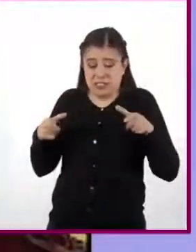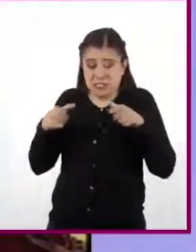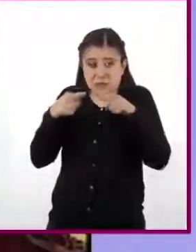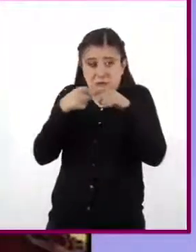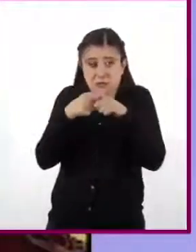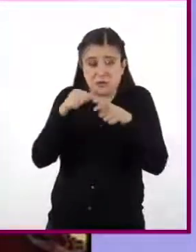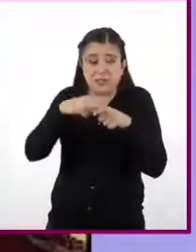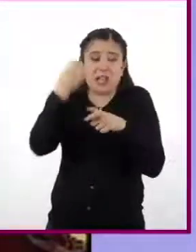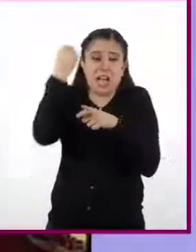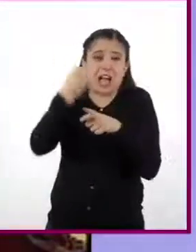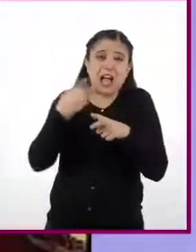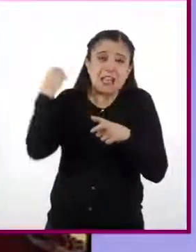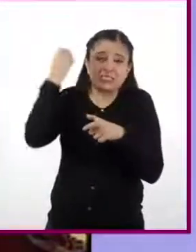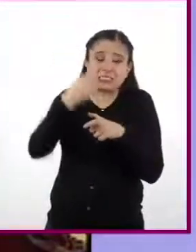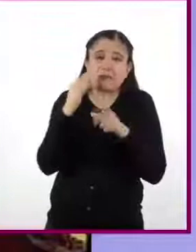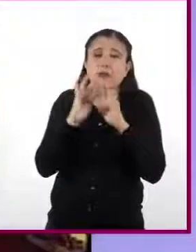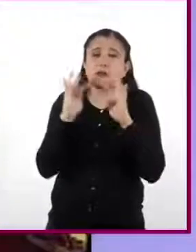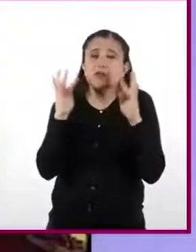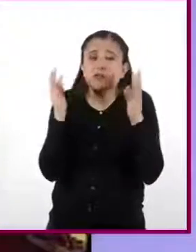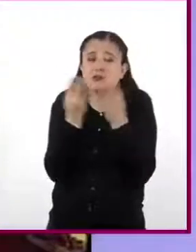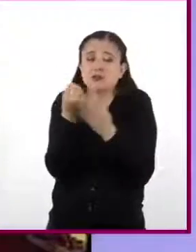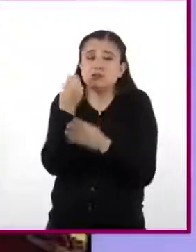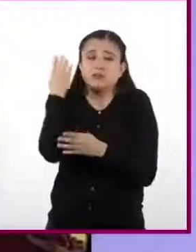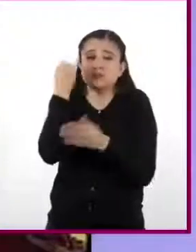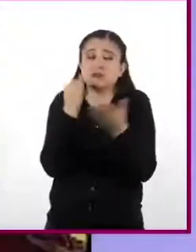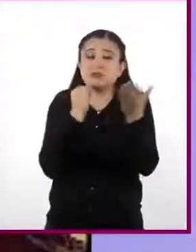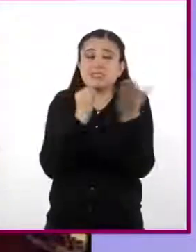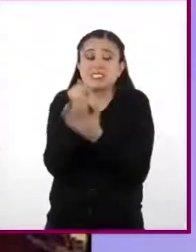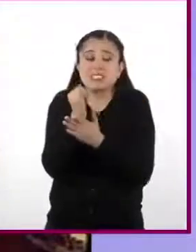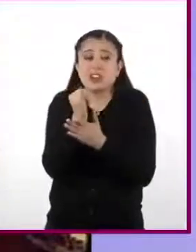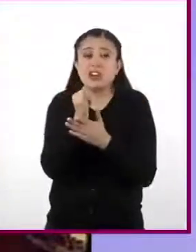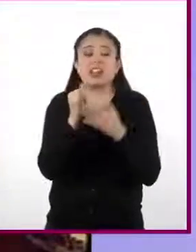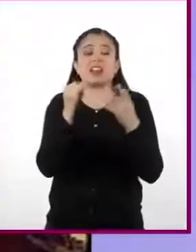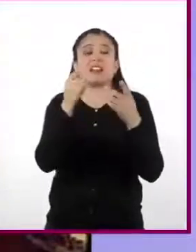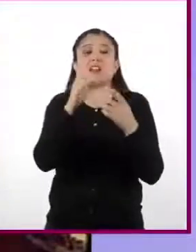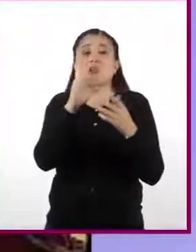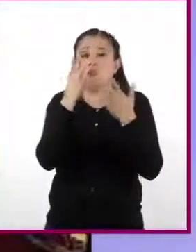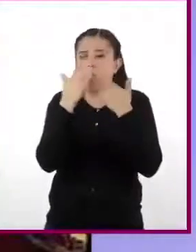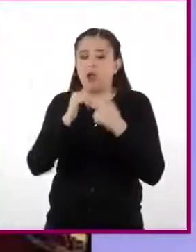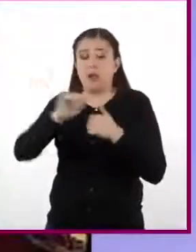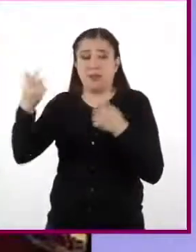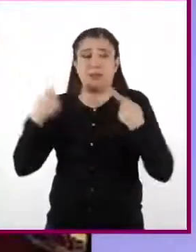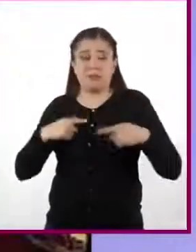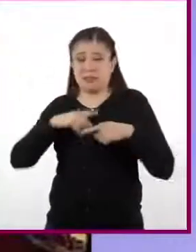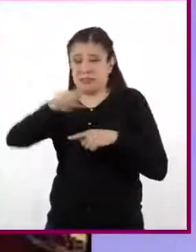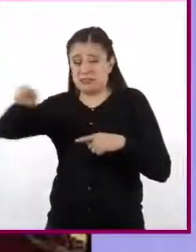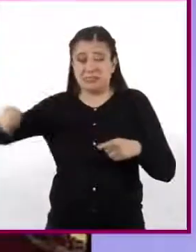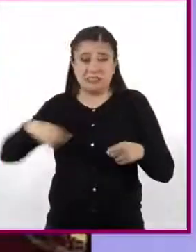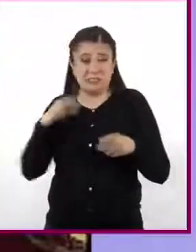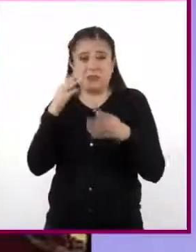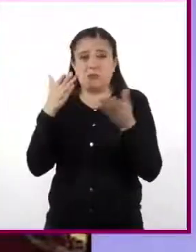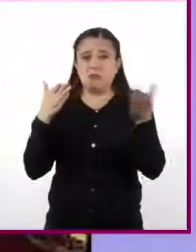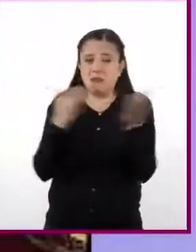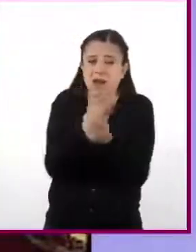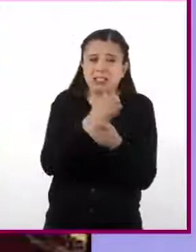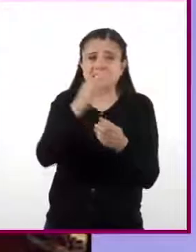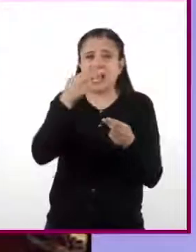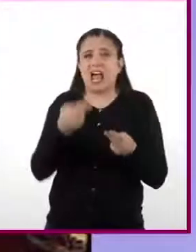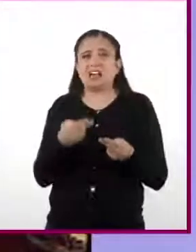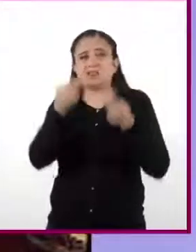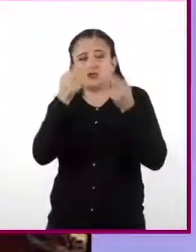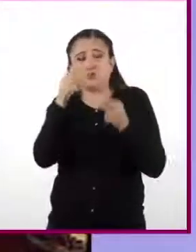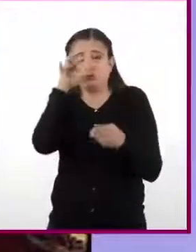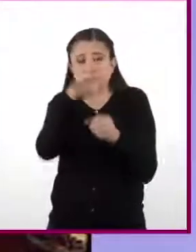en asamblea y decidieran directamente y sin intermediación alguna los asuntos de la